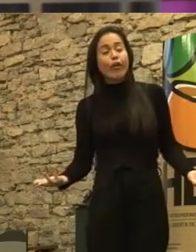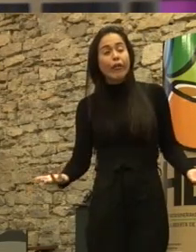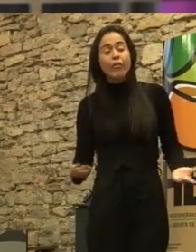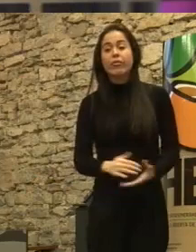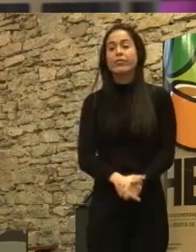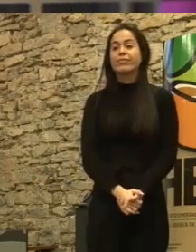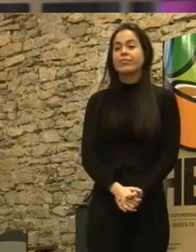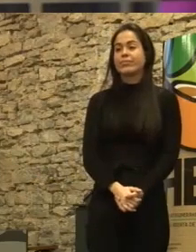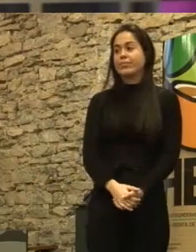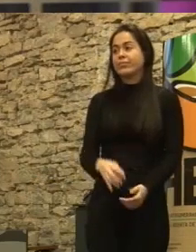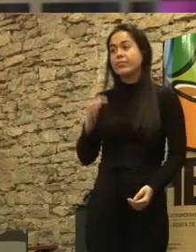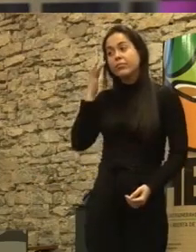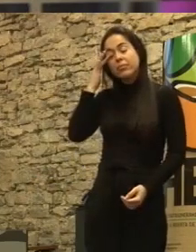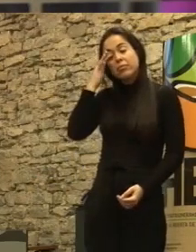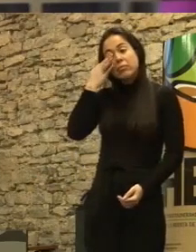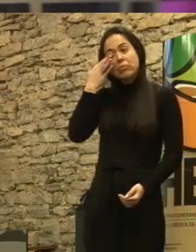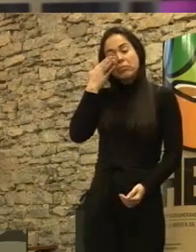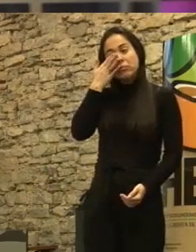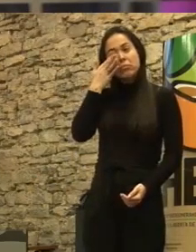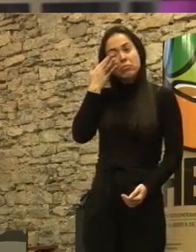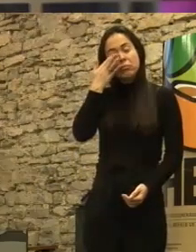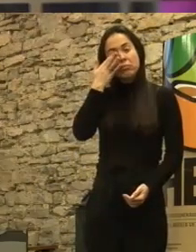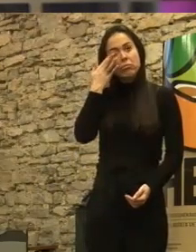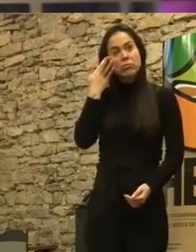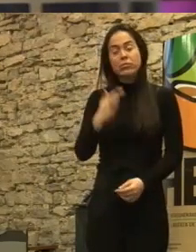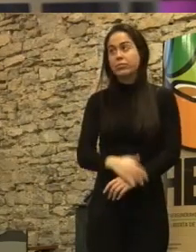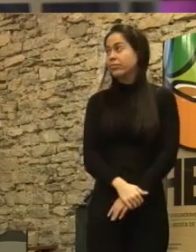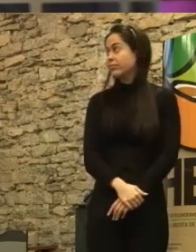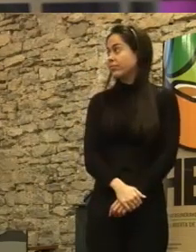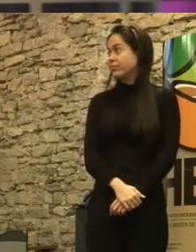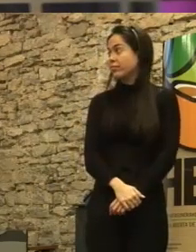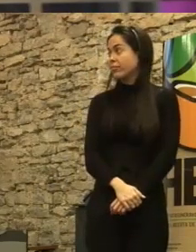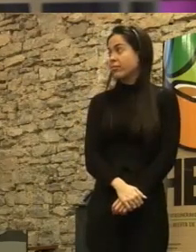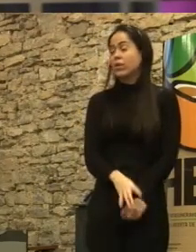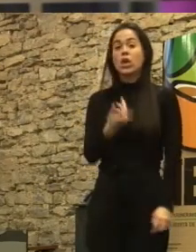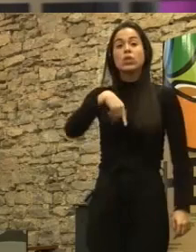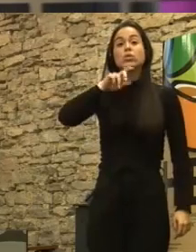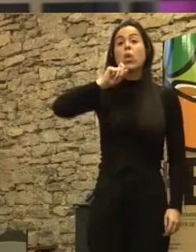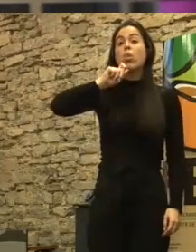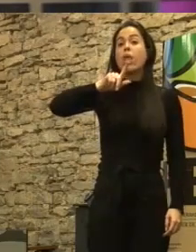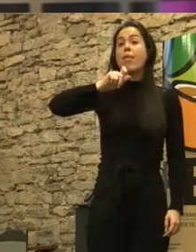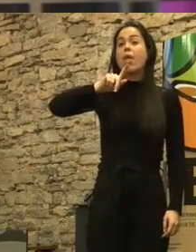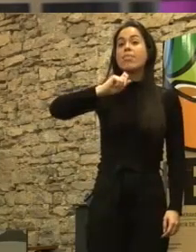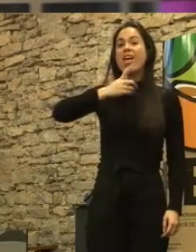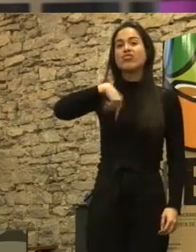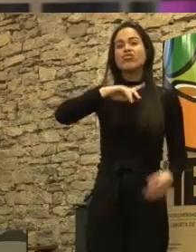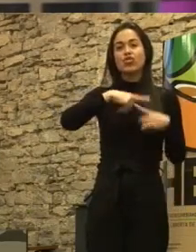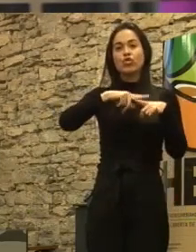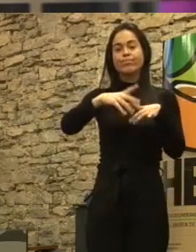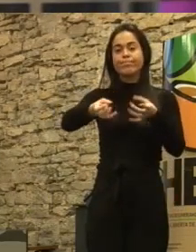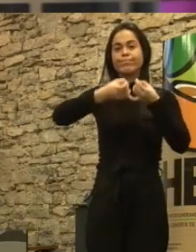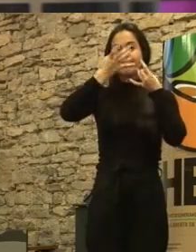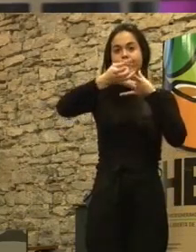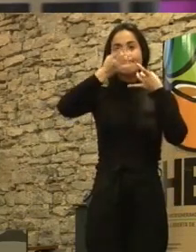cuando hacemos o decimos cosas, siempre las razonamos, son razonables y además